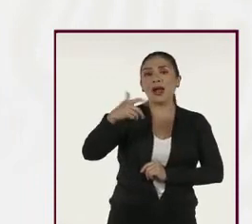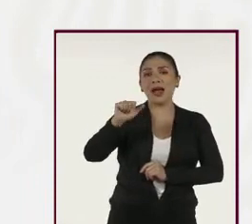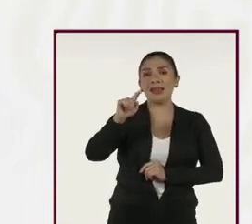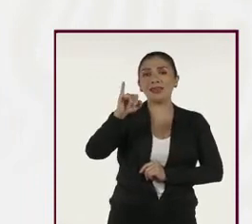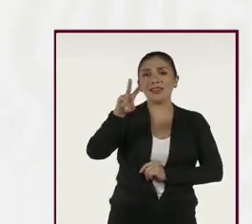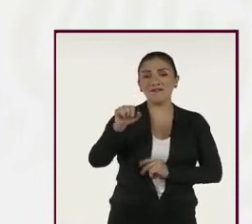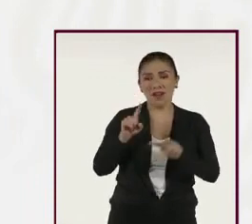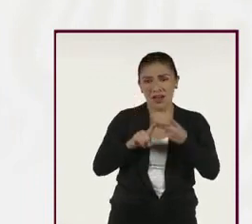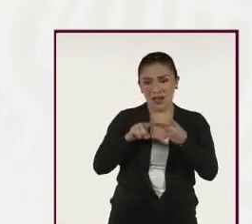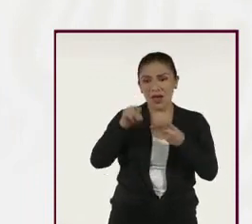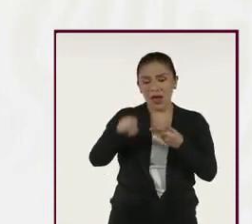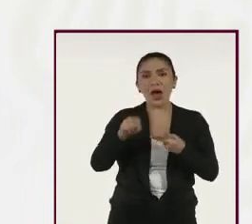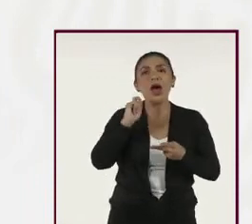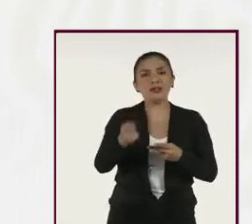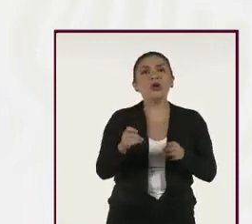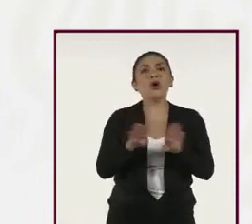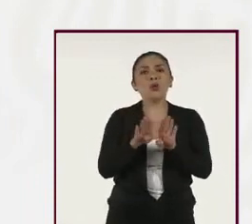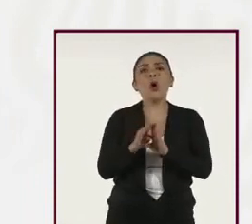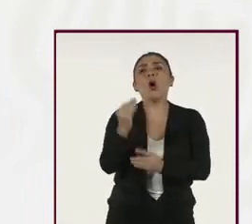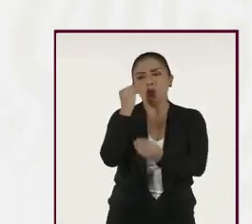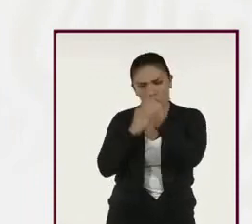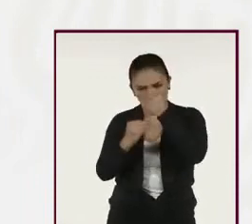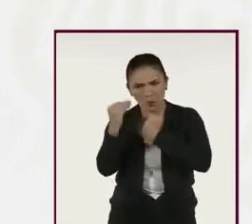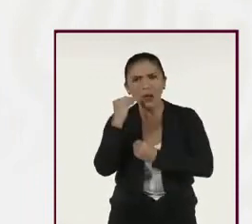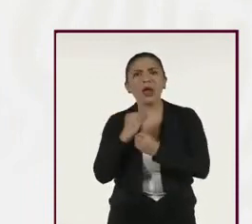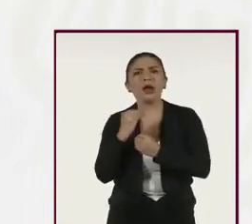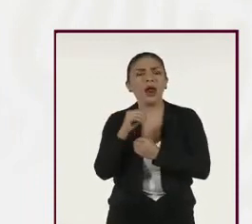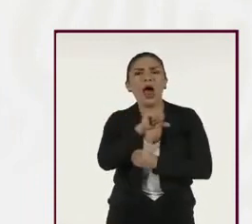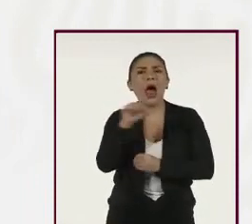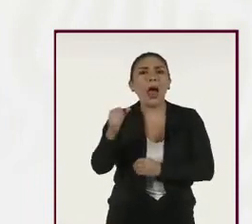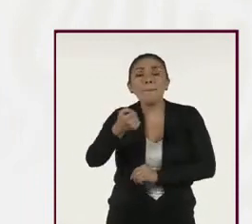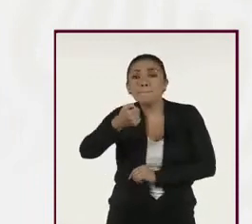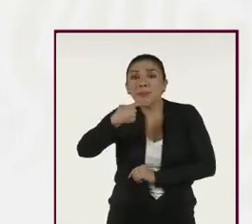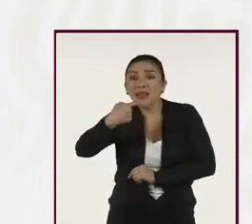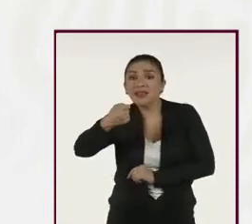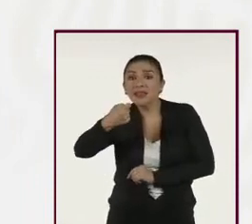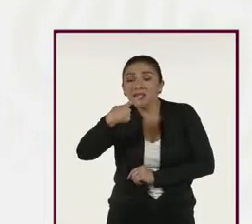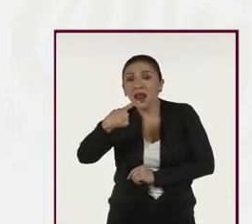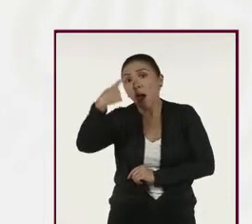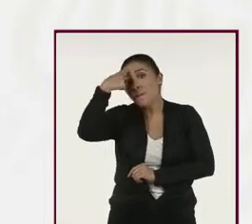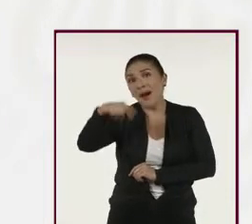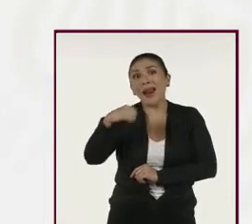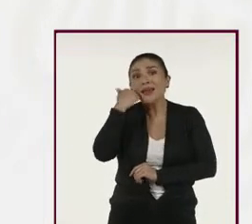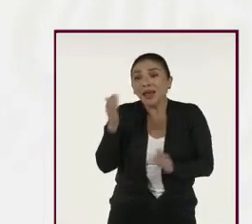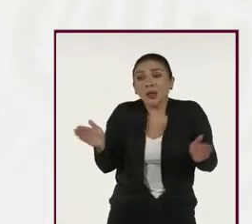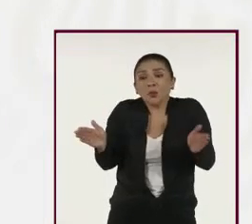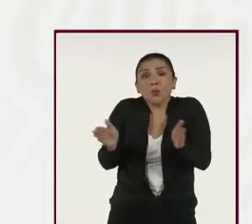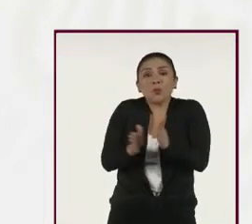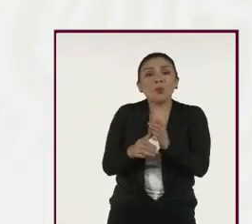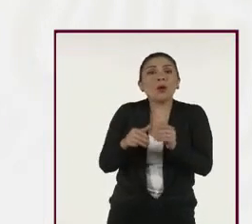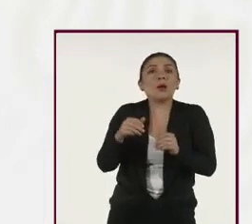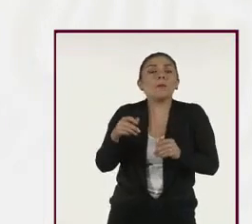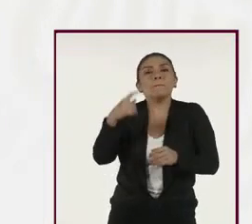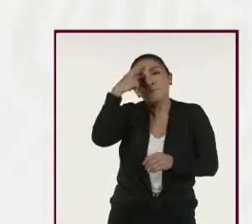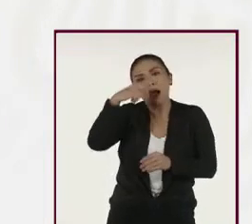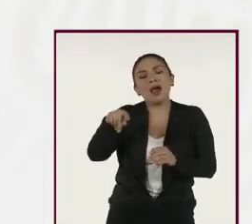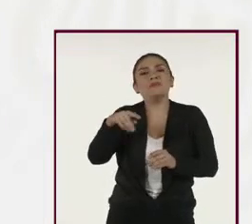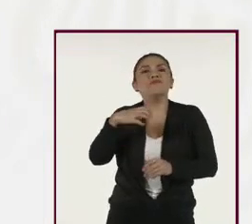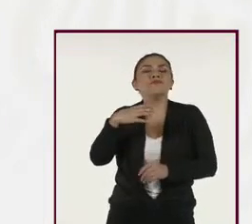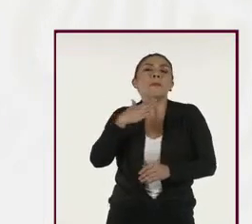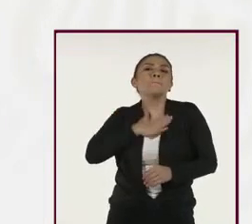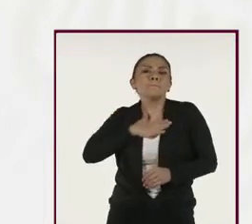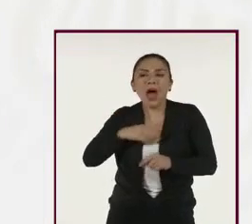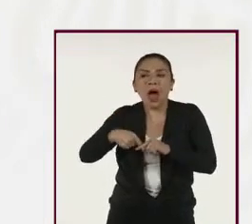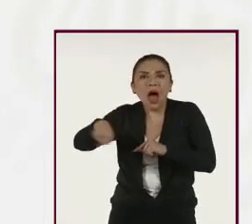tener de manera intermitente también la ingesta de algunos medicamentos con la intención de bajar de peso, como diuréticos o